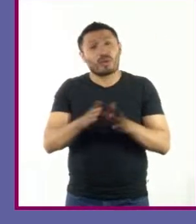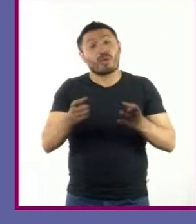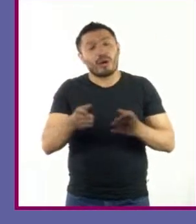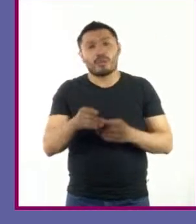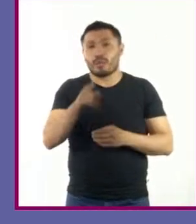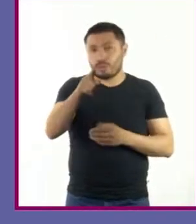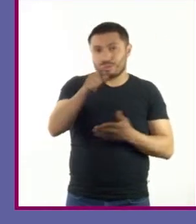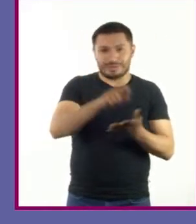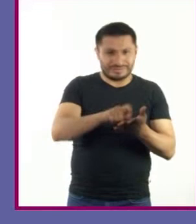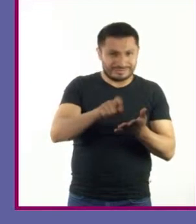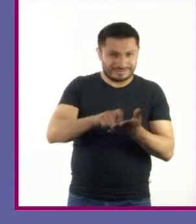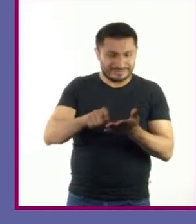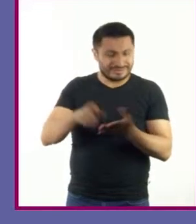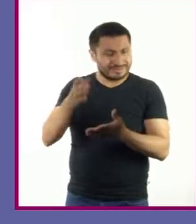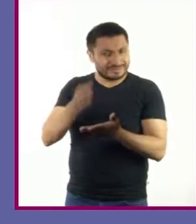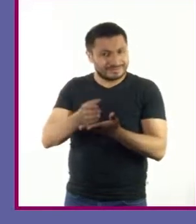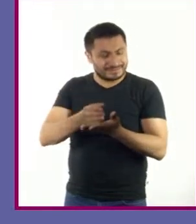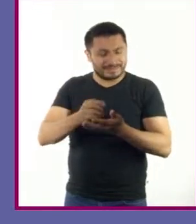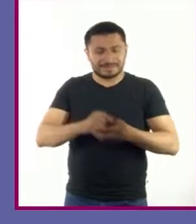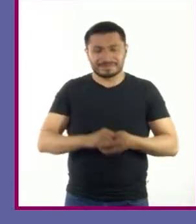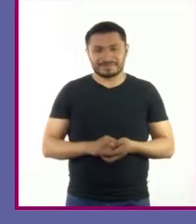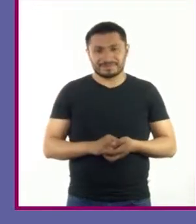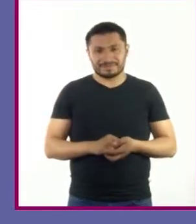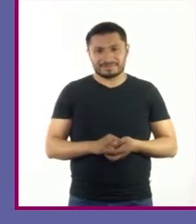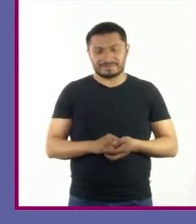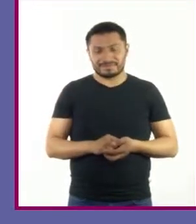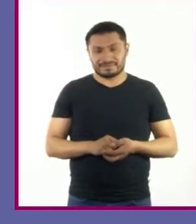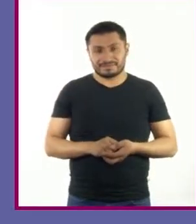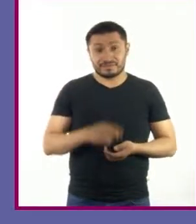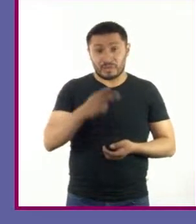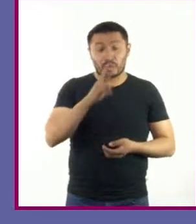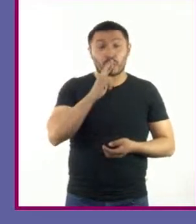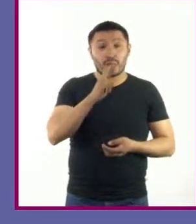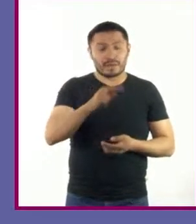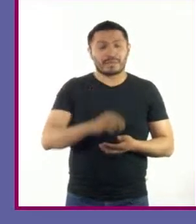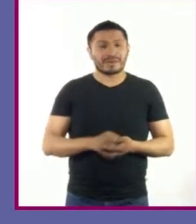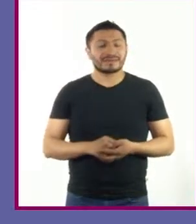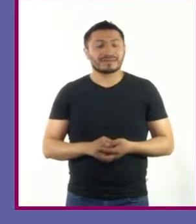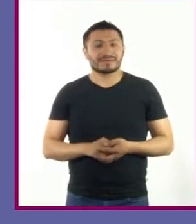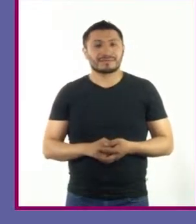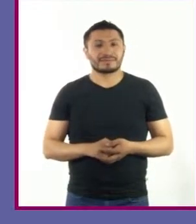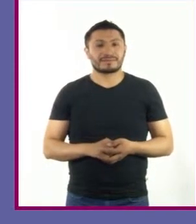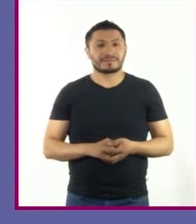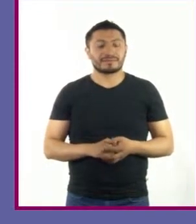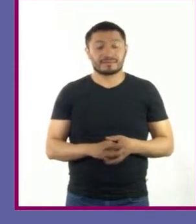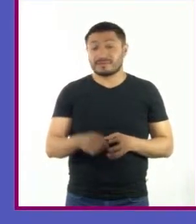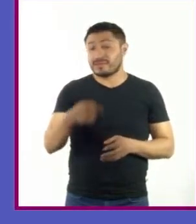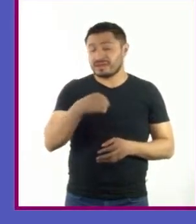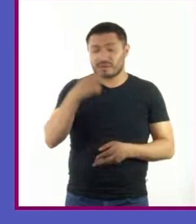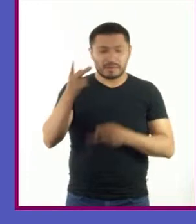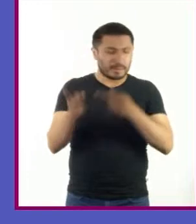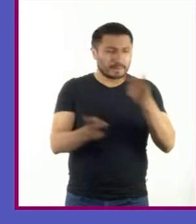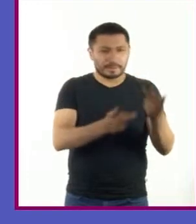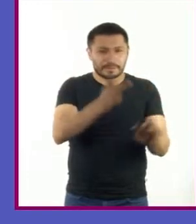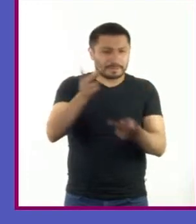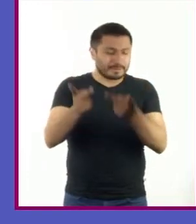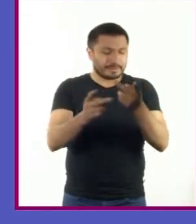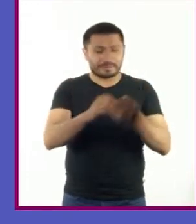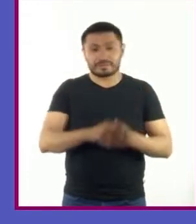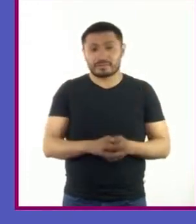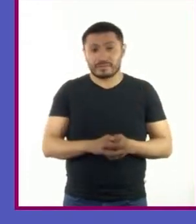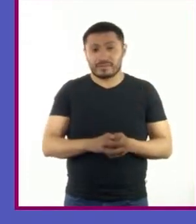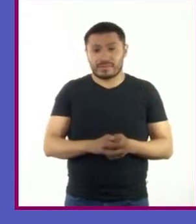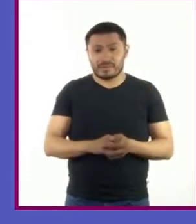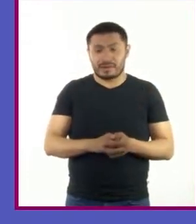notas. Profesora, a mí me sirve hacerme una serie de preguntas. Mire, ¿hay